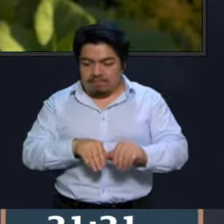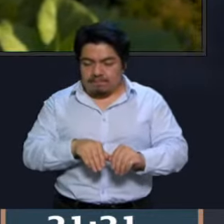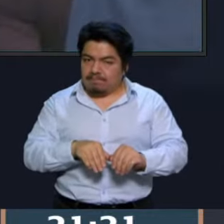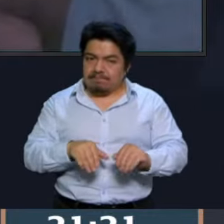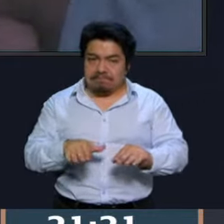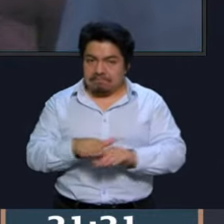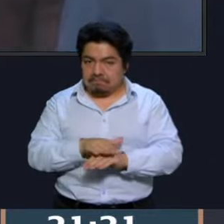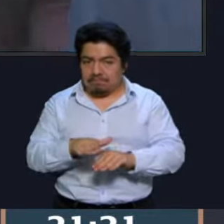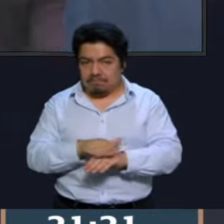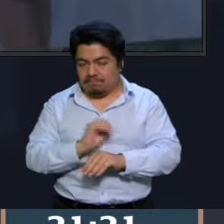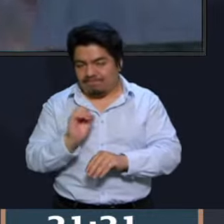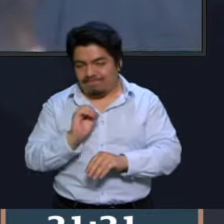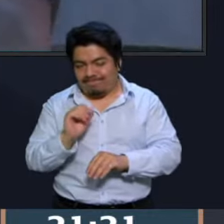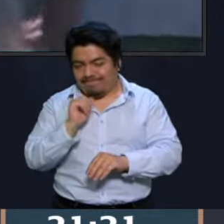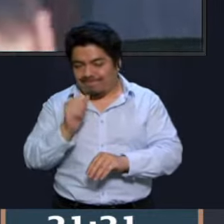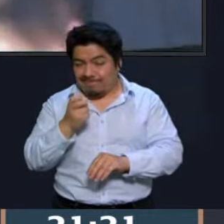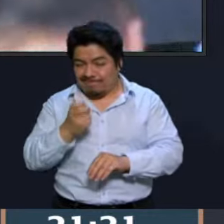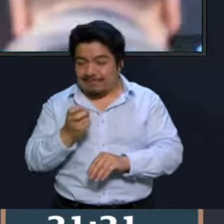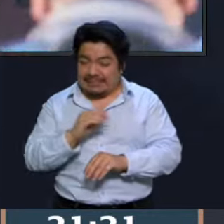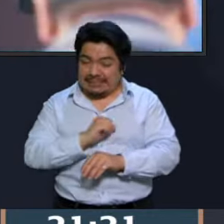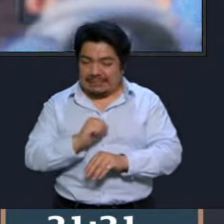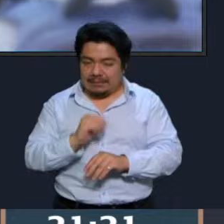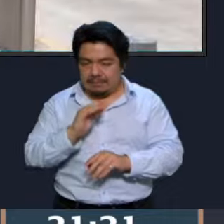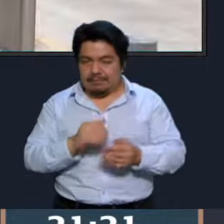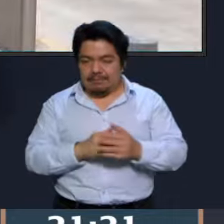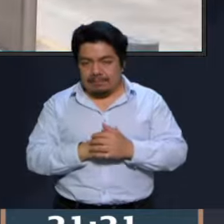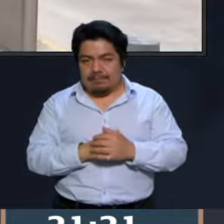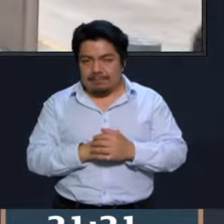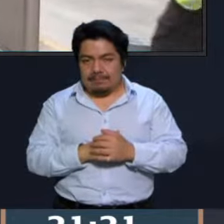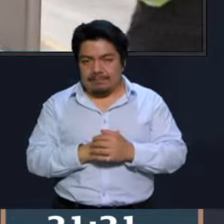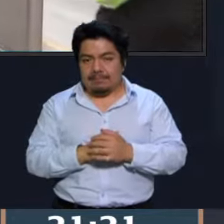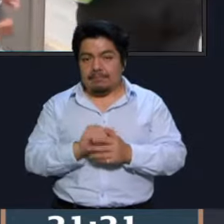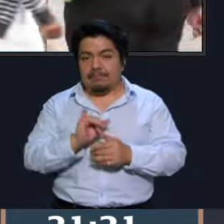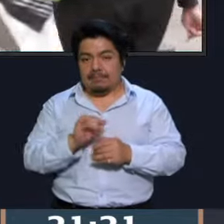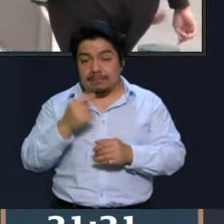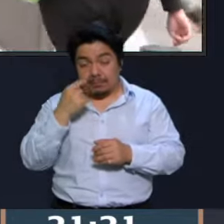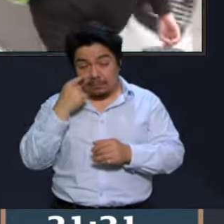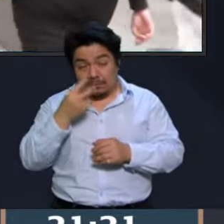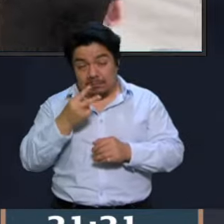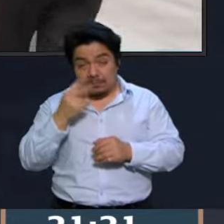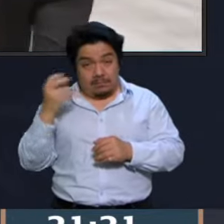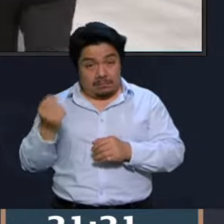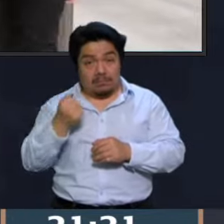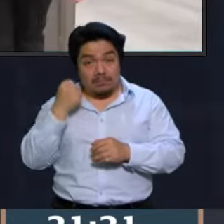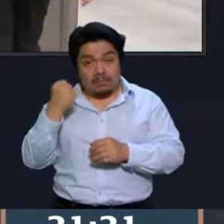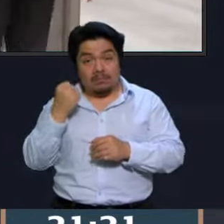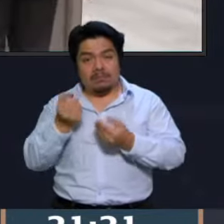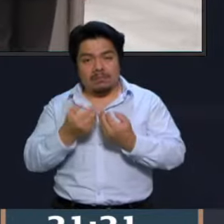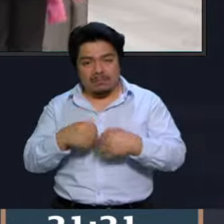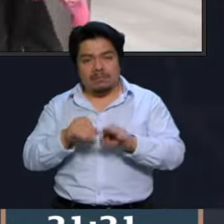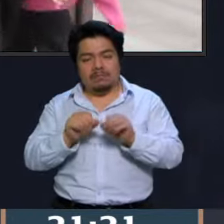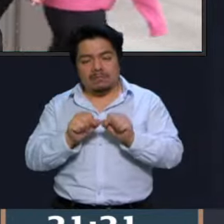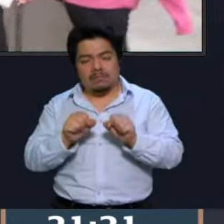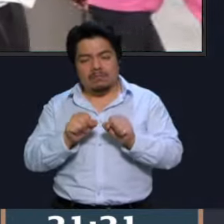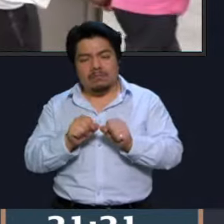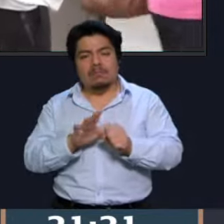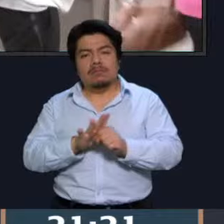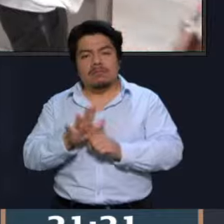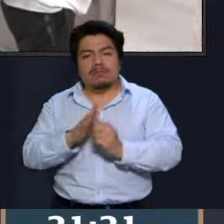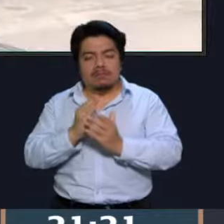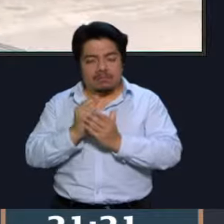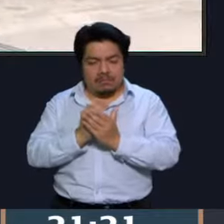cambió respecto a hace 5 años. El que sí, y yo lo veo como un éxito muy importante de nuestra sociedad también, es que